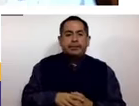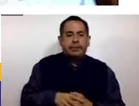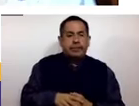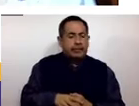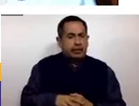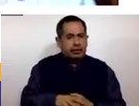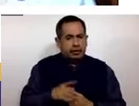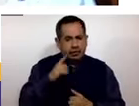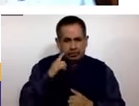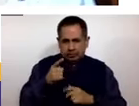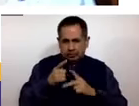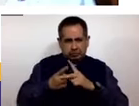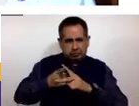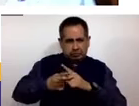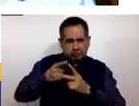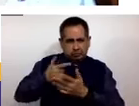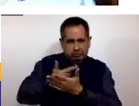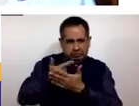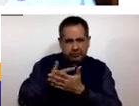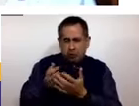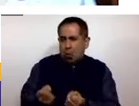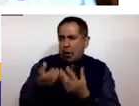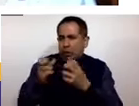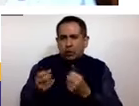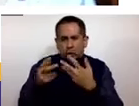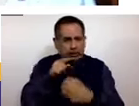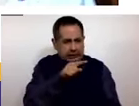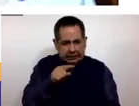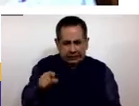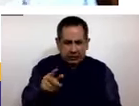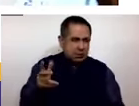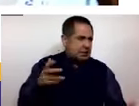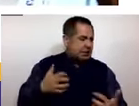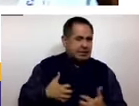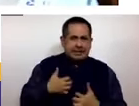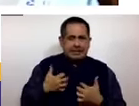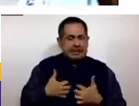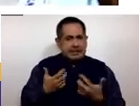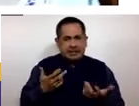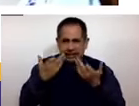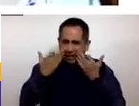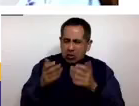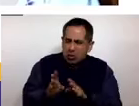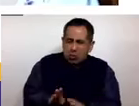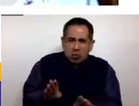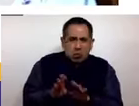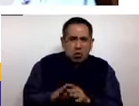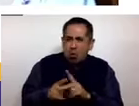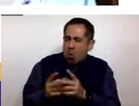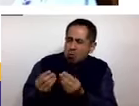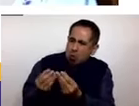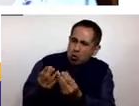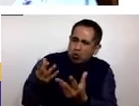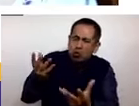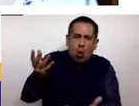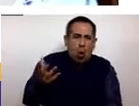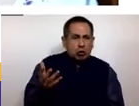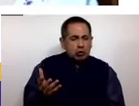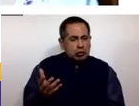las estadísticas te pueden dejar cierto enojo al ver una realidad reflejada en